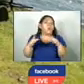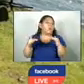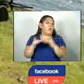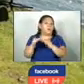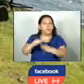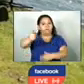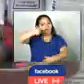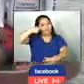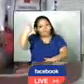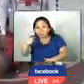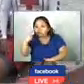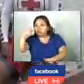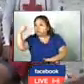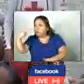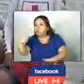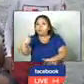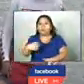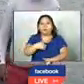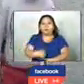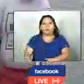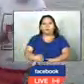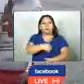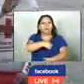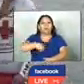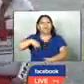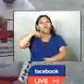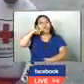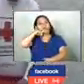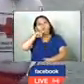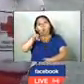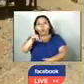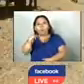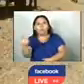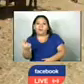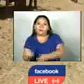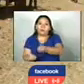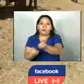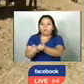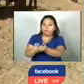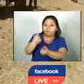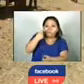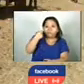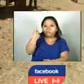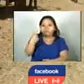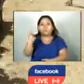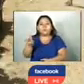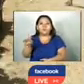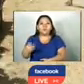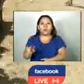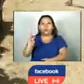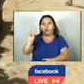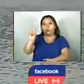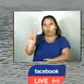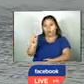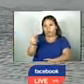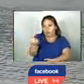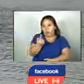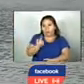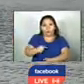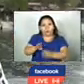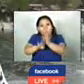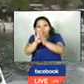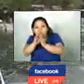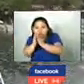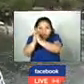las labores de búsqueda por parte de Cruz Roja y otros socorristas, donde participaron 2 miembros de la unidad de